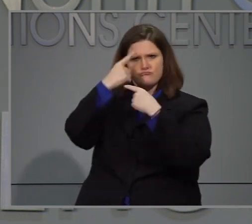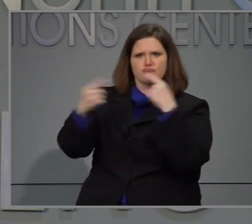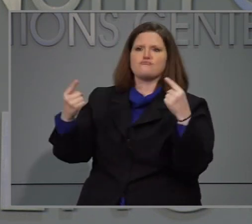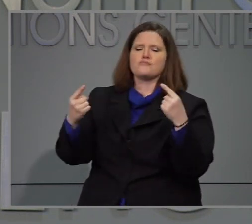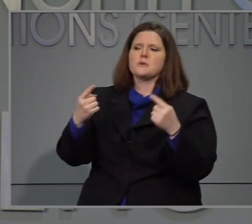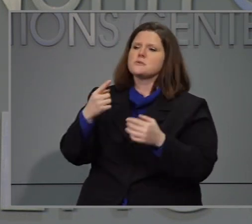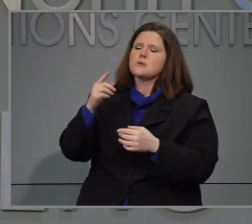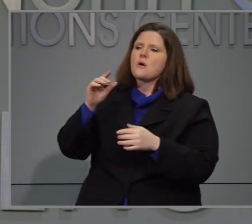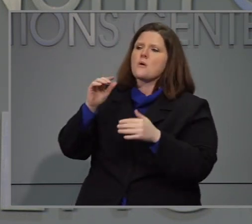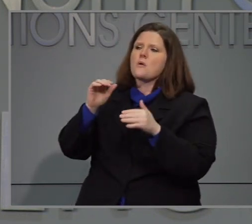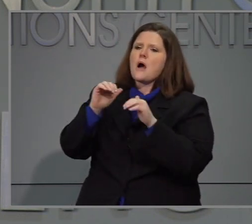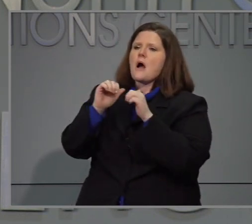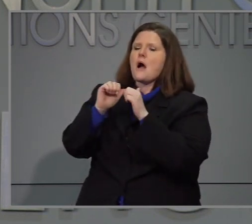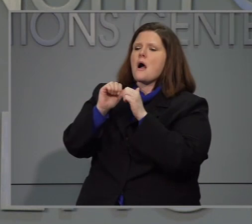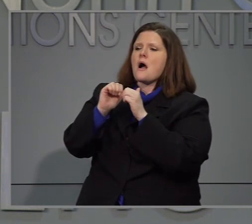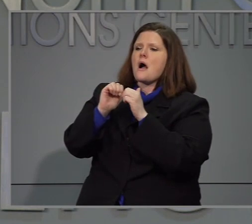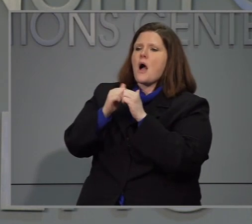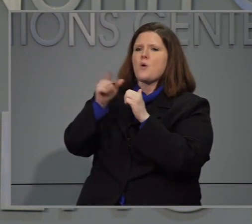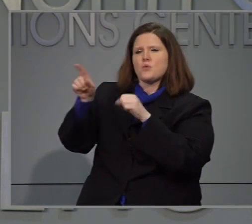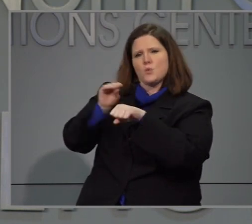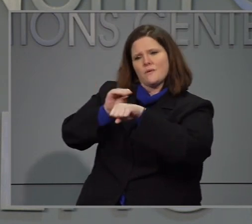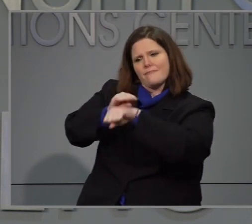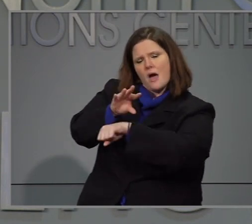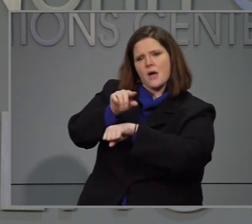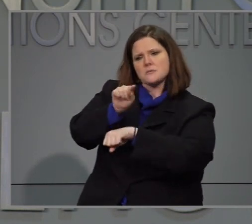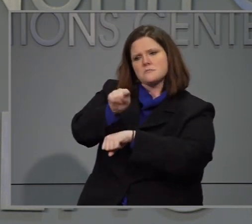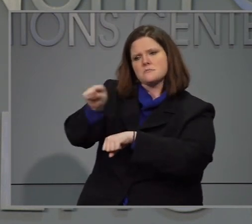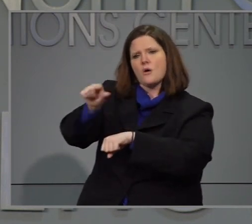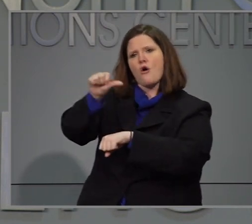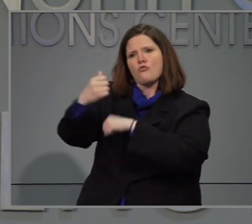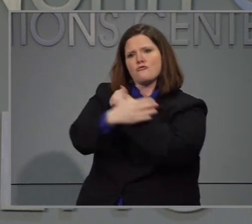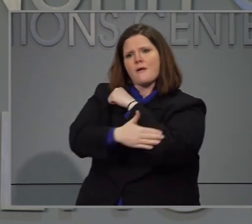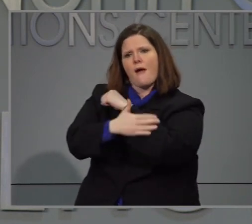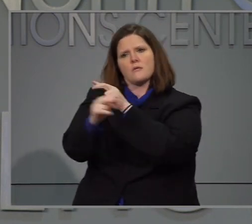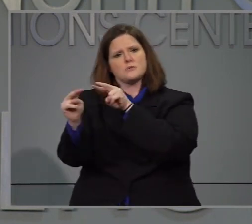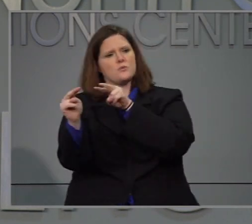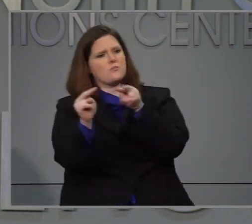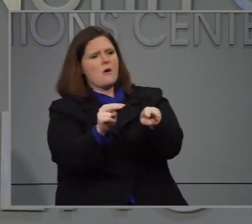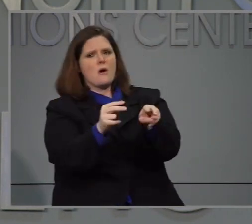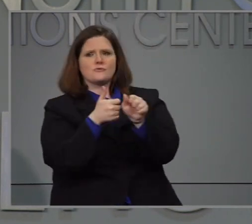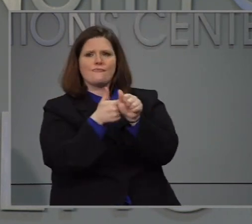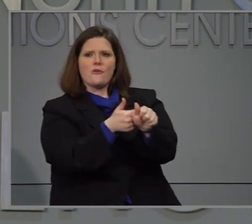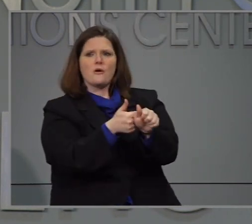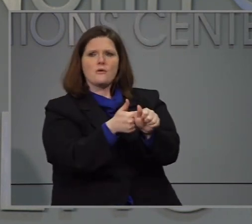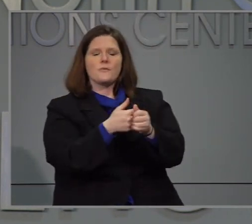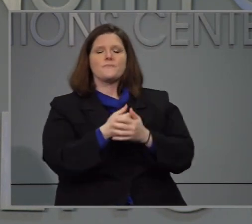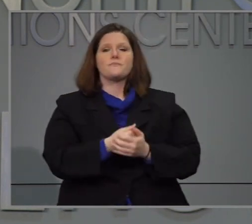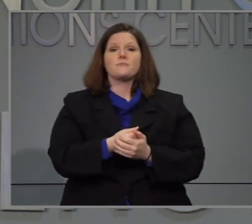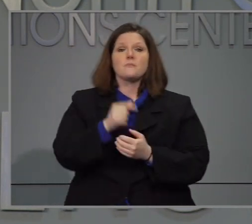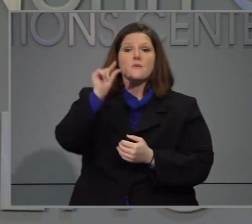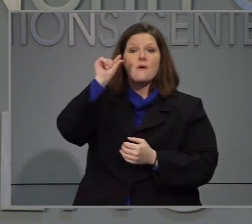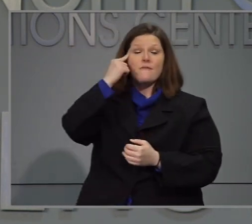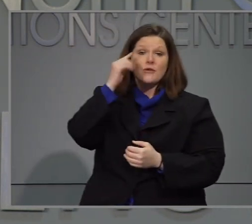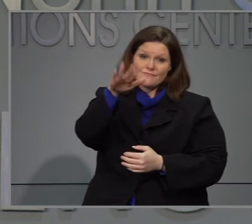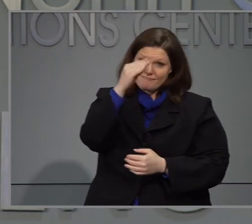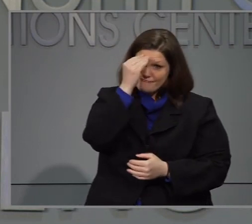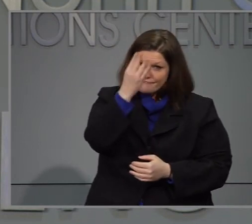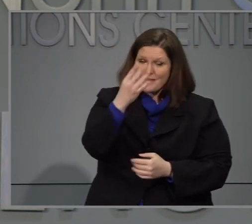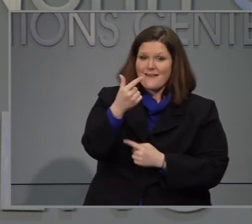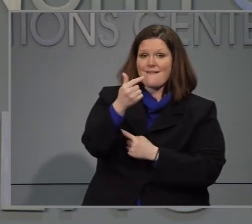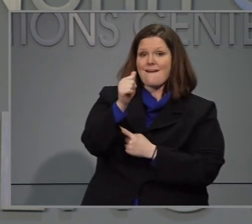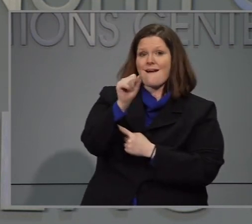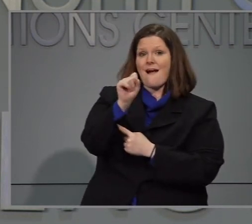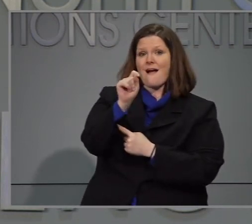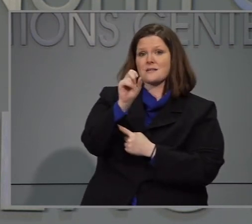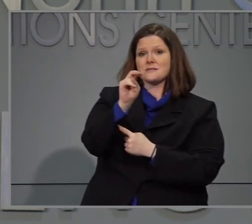para otros gobiernos locales que están pensando dar esos mensajes a la comunidad? Respuesta: esa acción